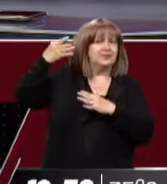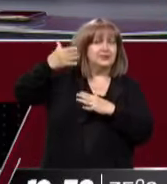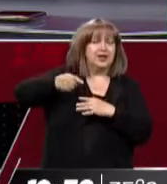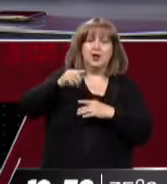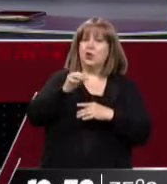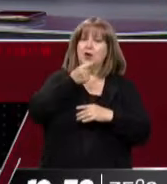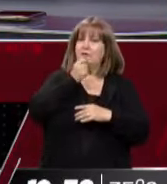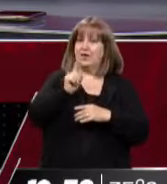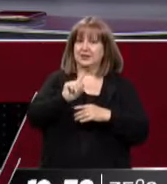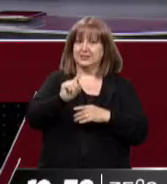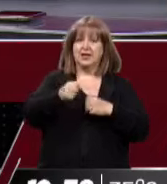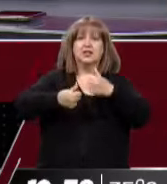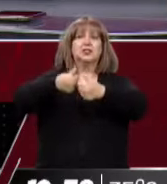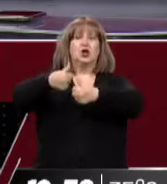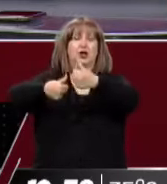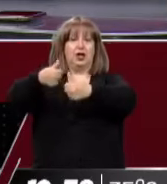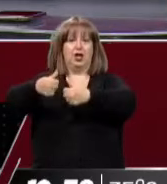muchos piensan o